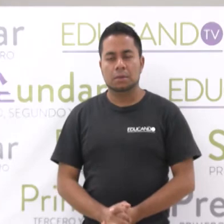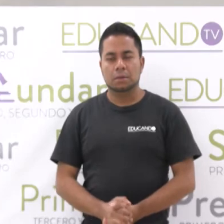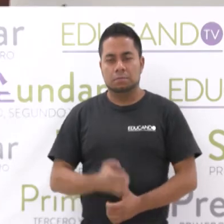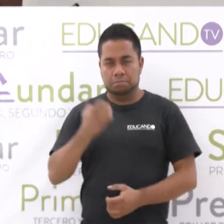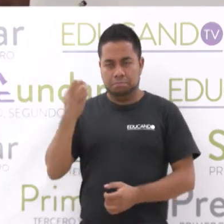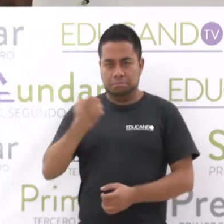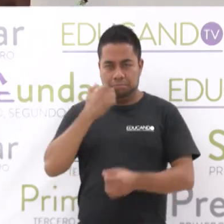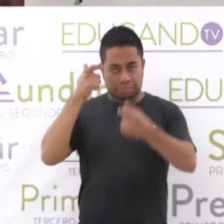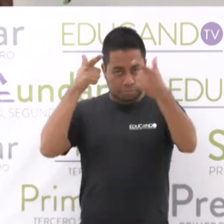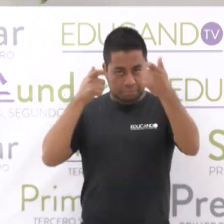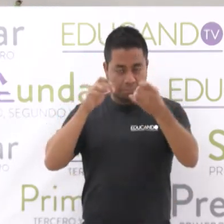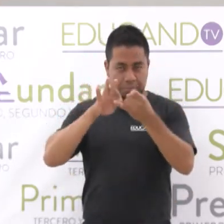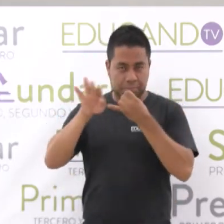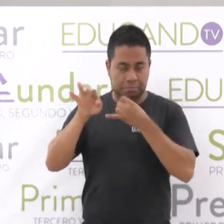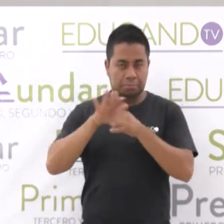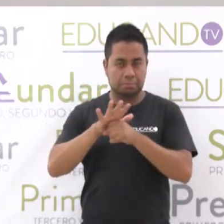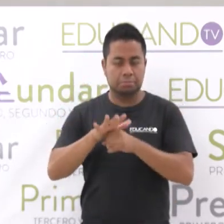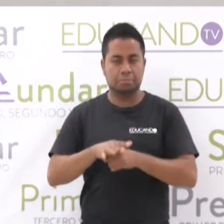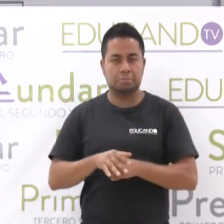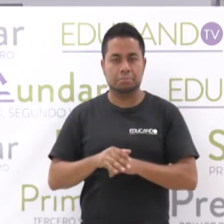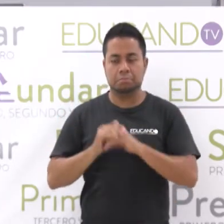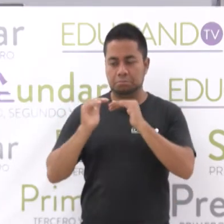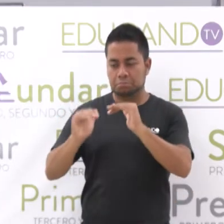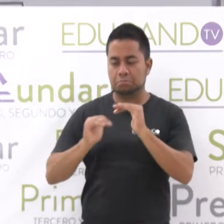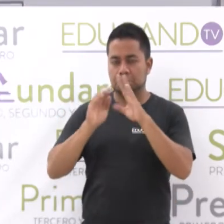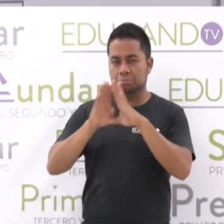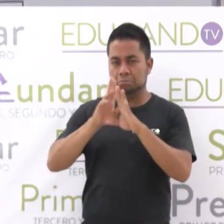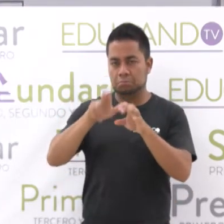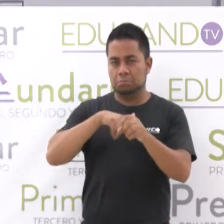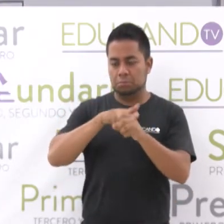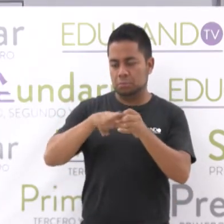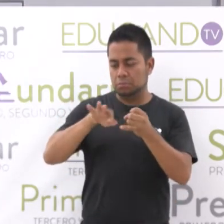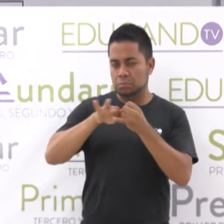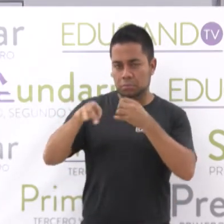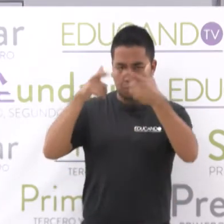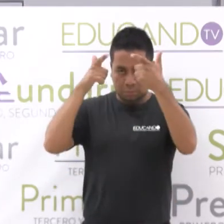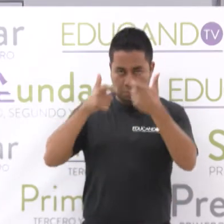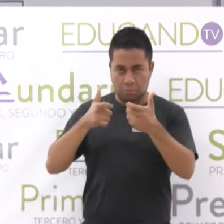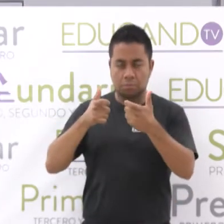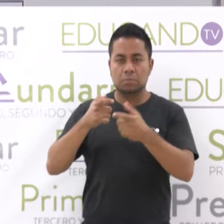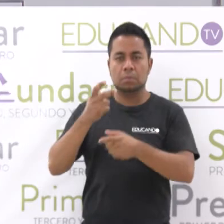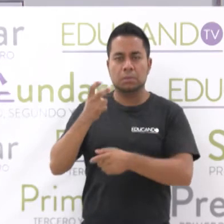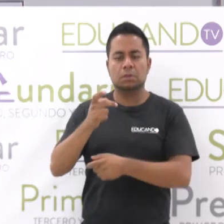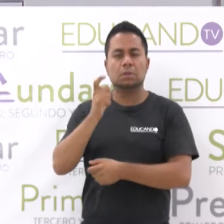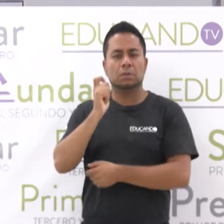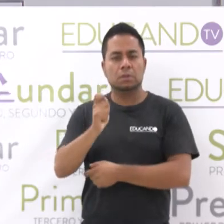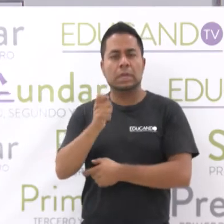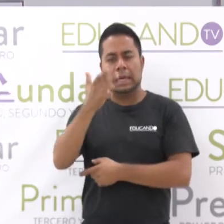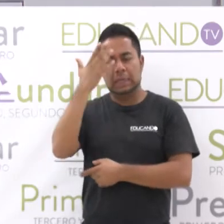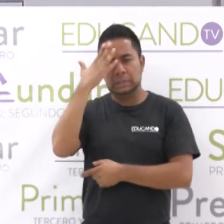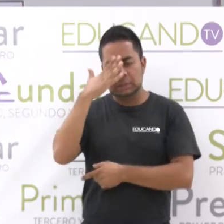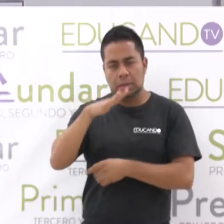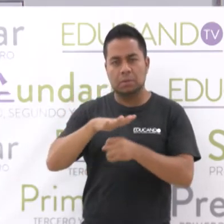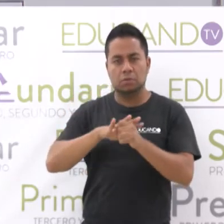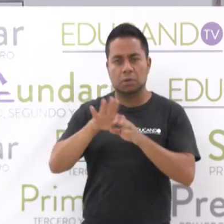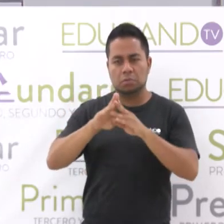Escolaridad. El grado promedio de escolaridad nos permite